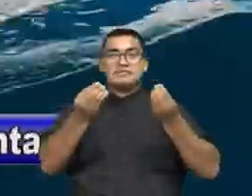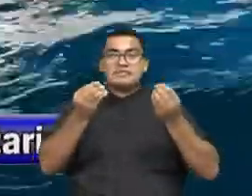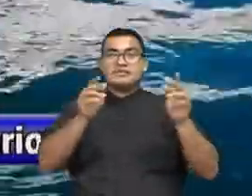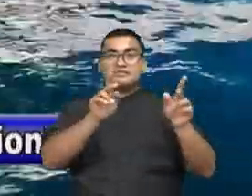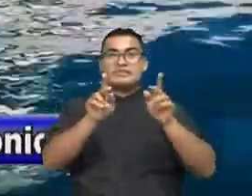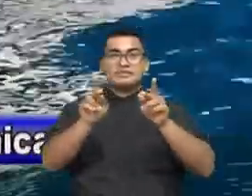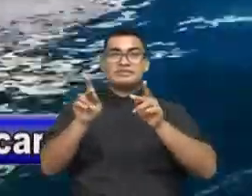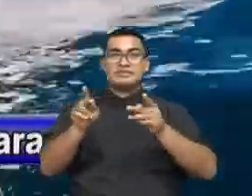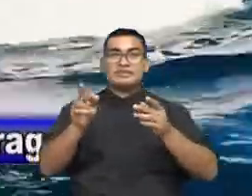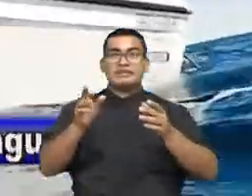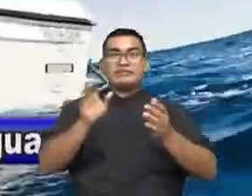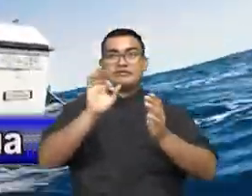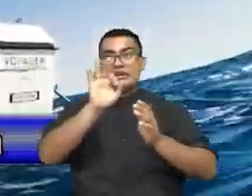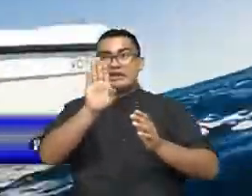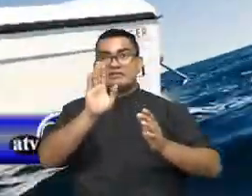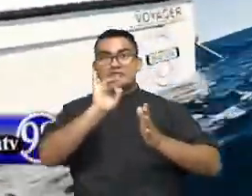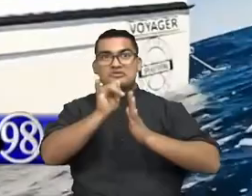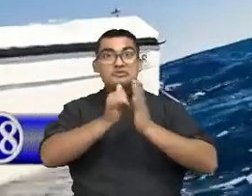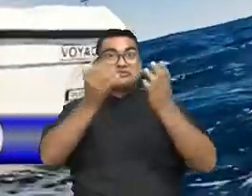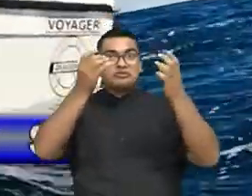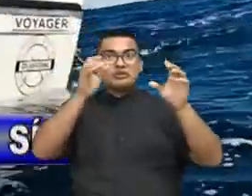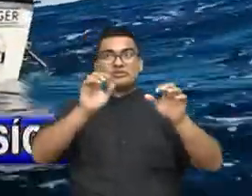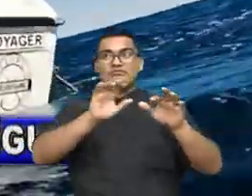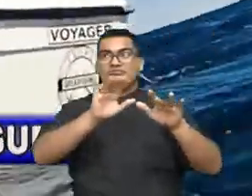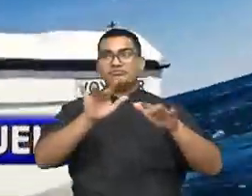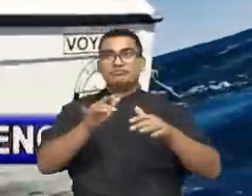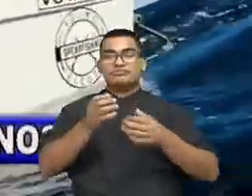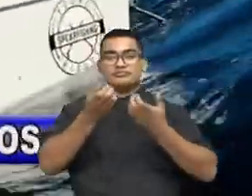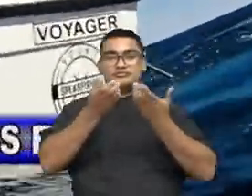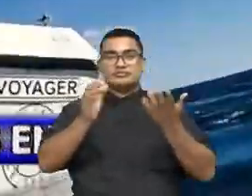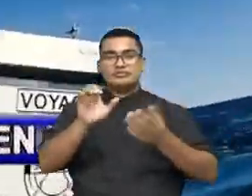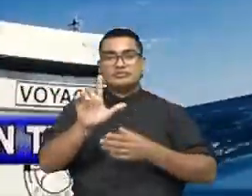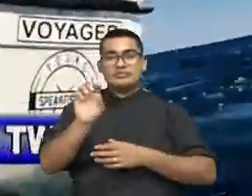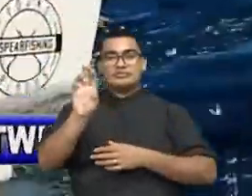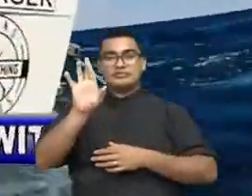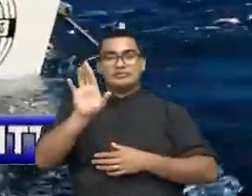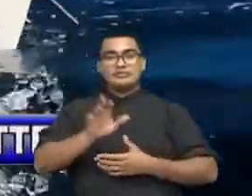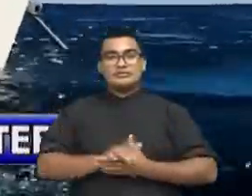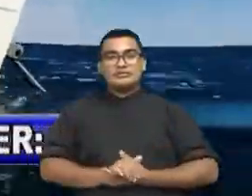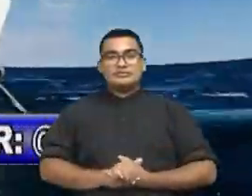redes sociales. Para el canal parlamentario les informó Elmer Marcia.